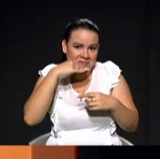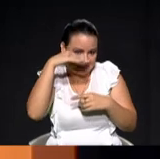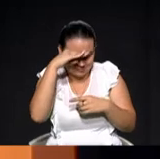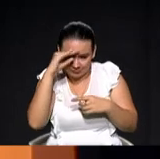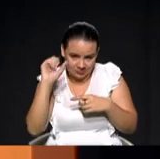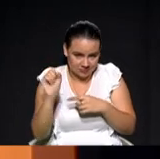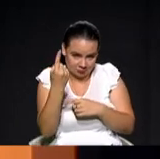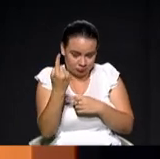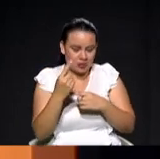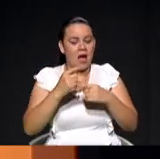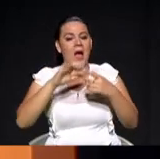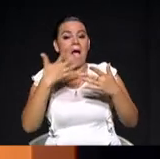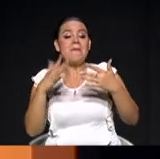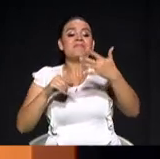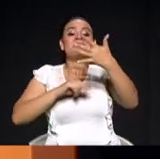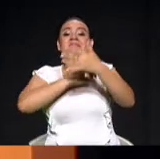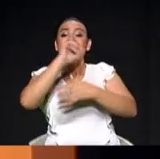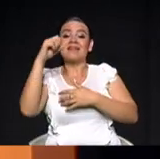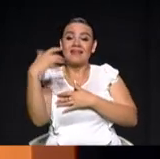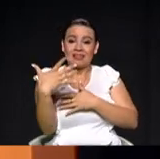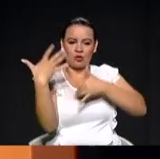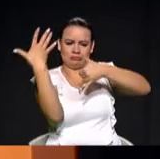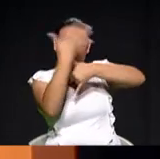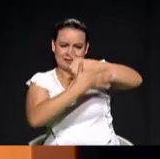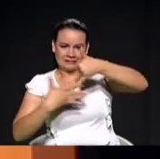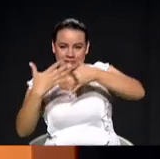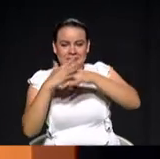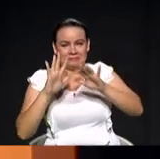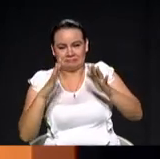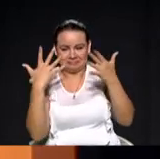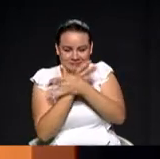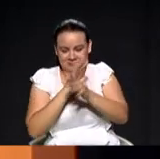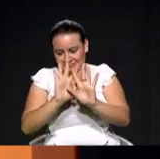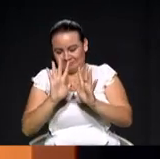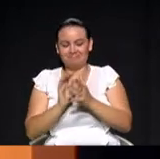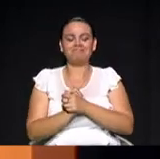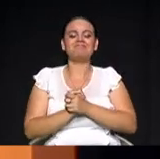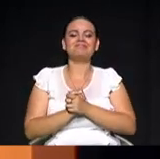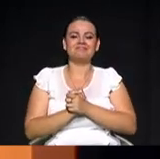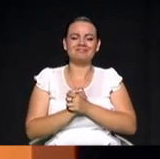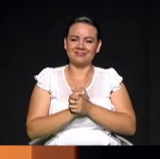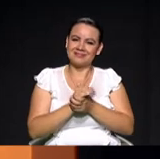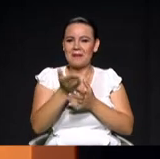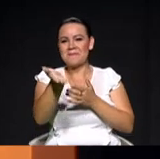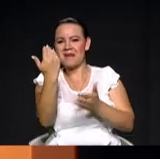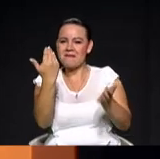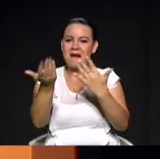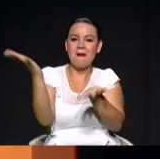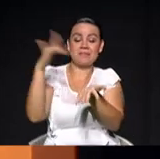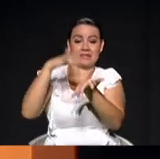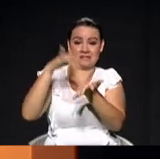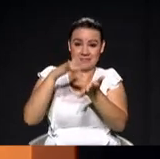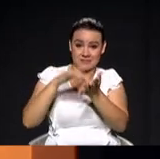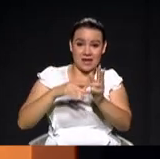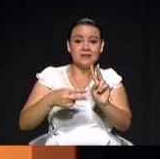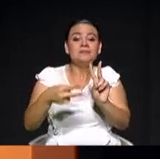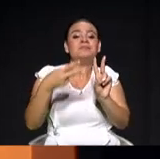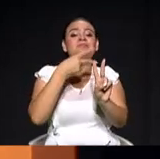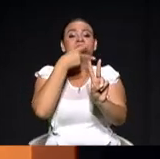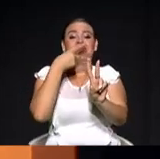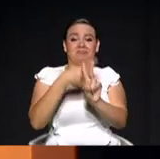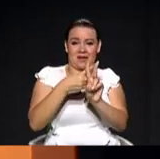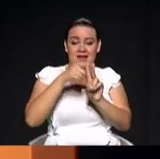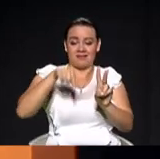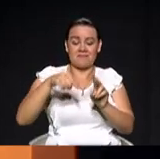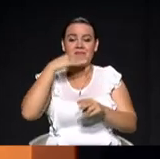de quintos a nivel nacional me va enredando un poco con el tema los invitamos a seguir participando con el hashtag medellín elige recuerden que estamos en